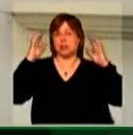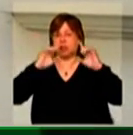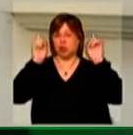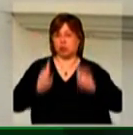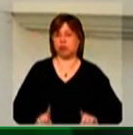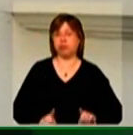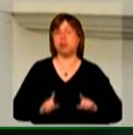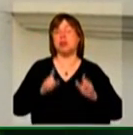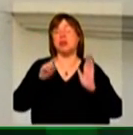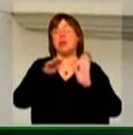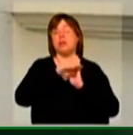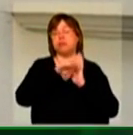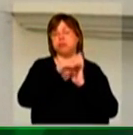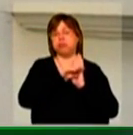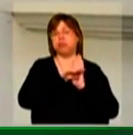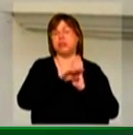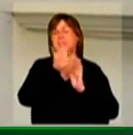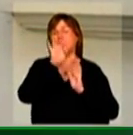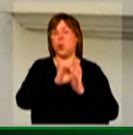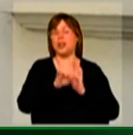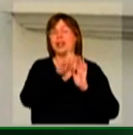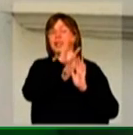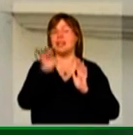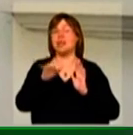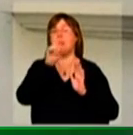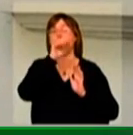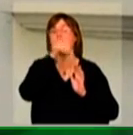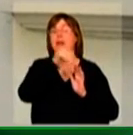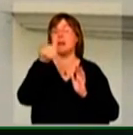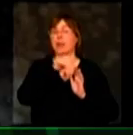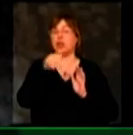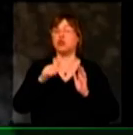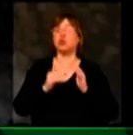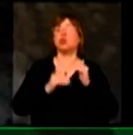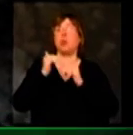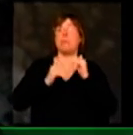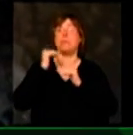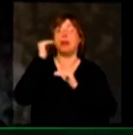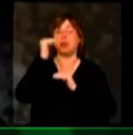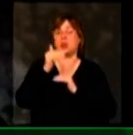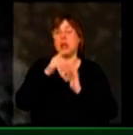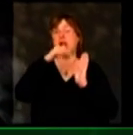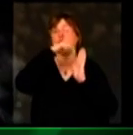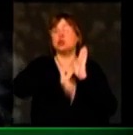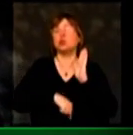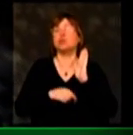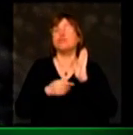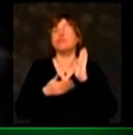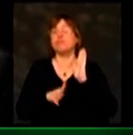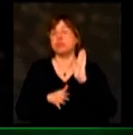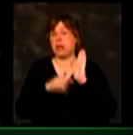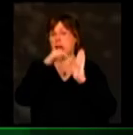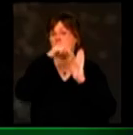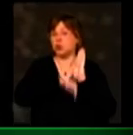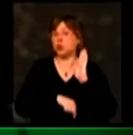del país acumulados que oscilan entre 50 a 100 milímetros puntualmente superiores se muestra para la zona sur bueno en el sur